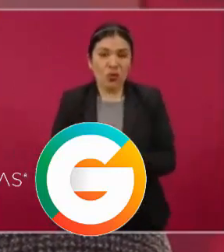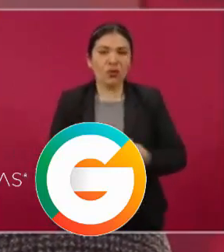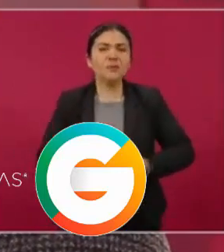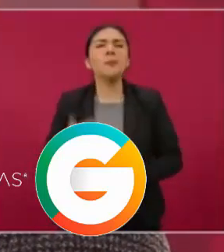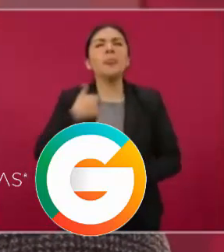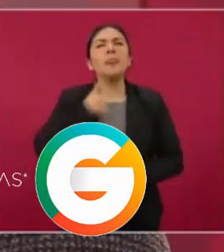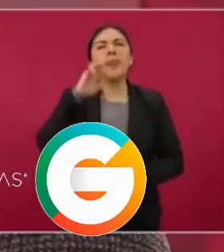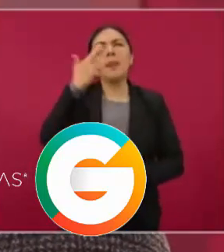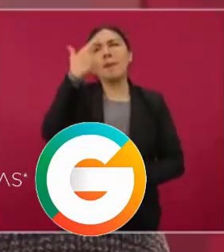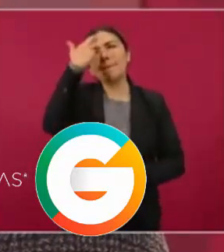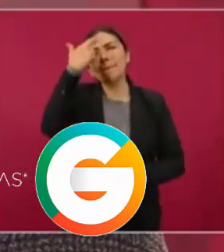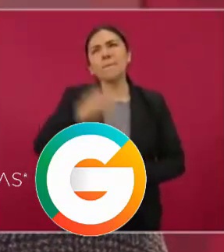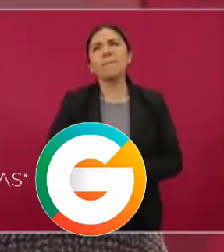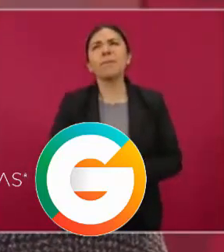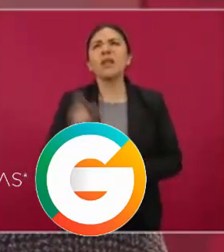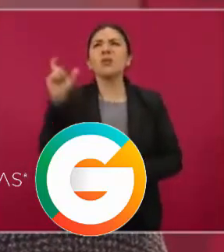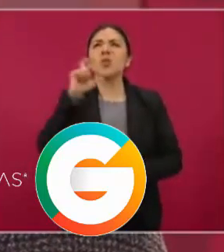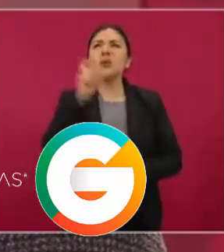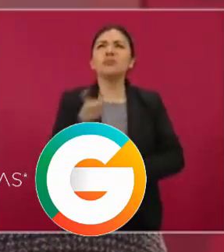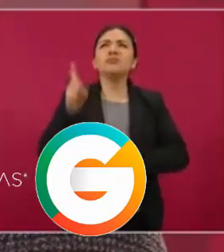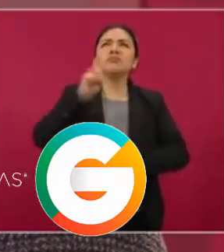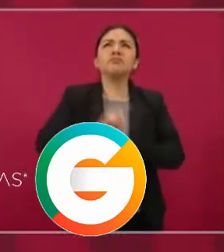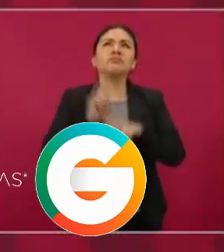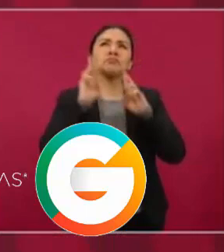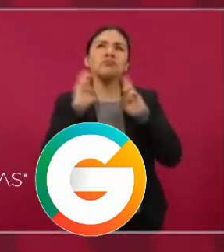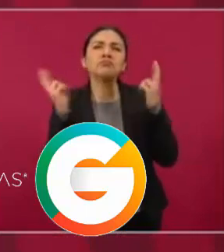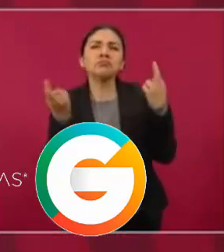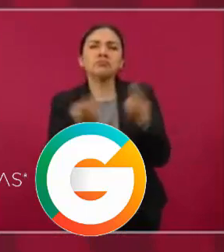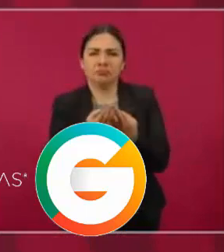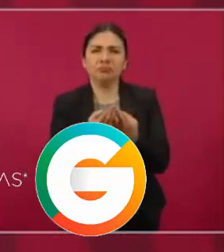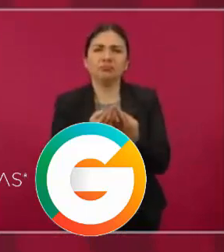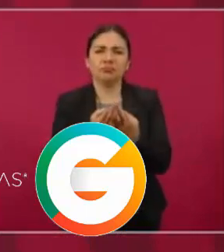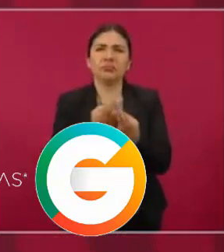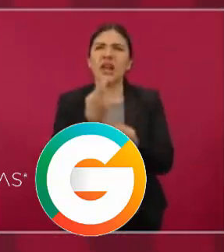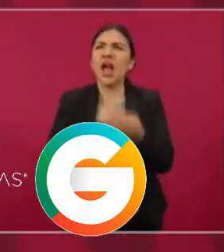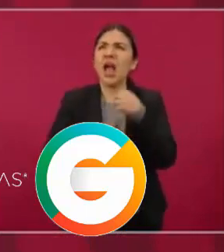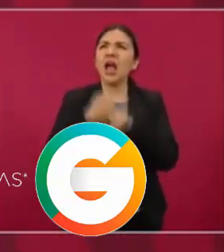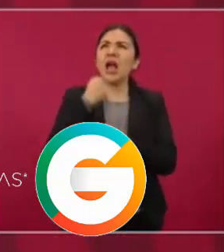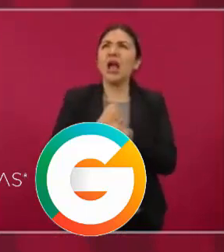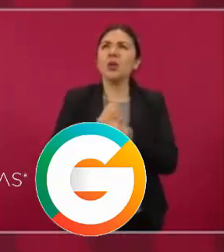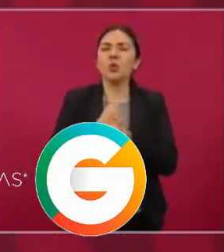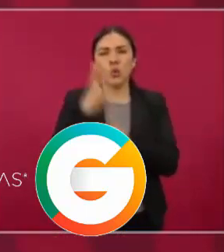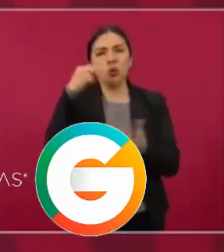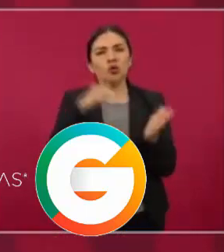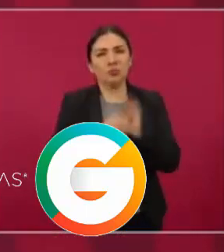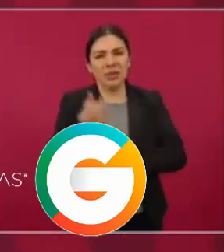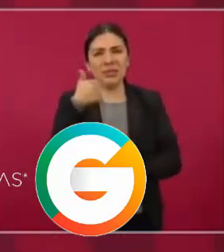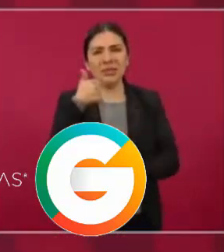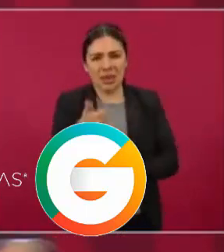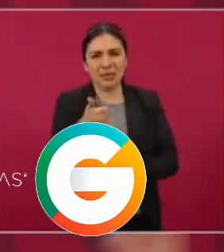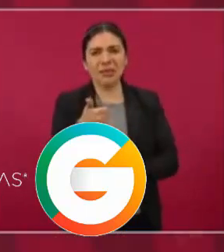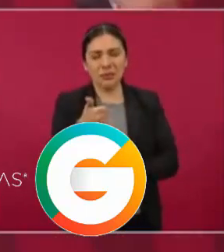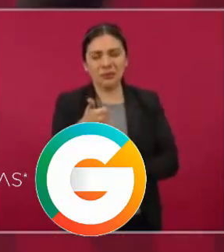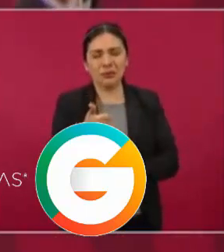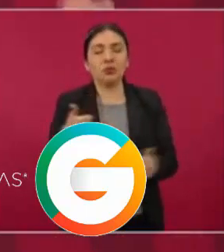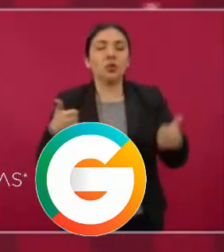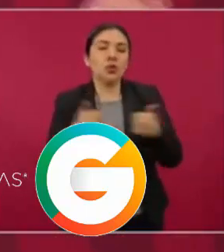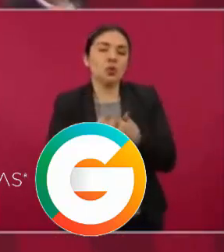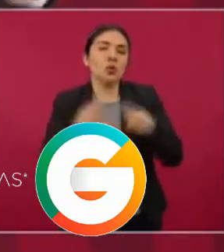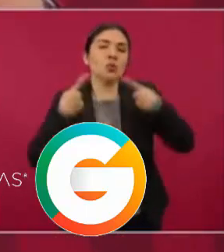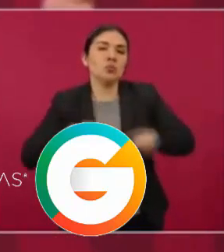en una reunión en el 2006 con